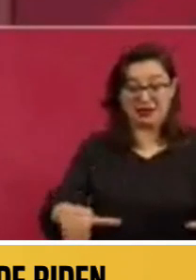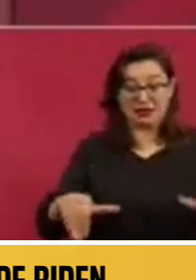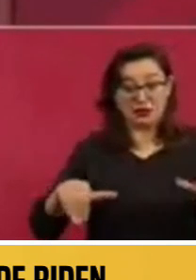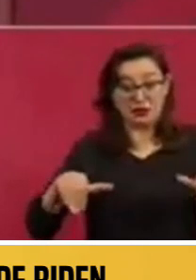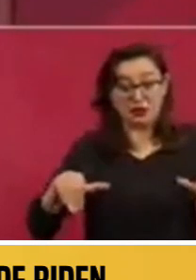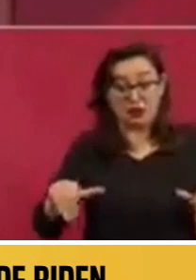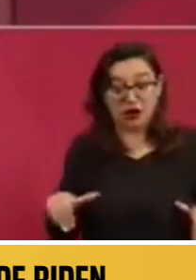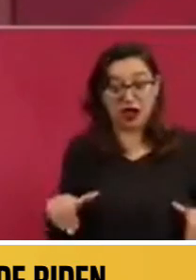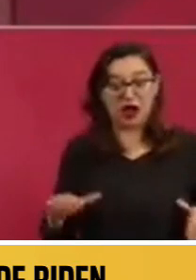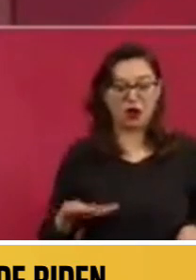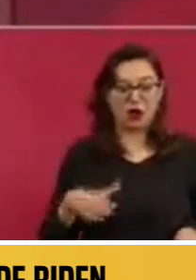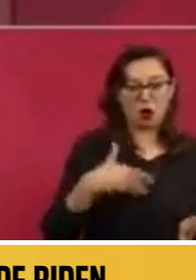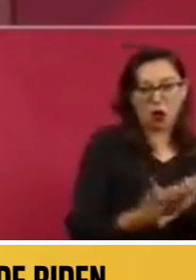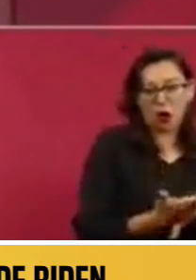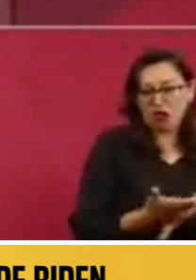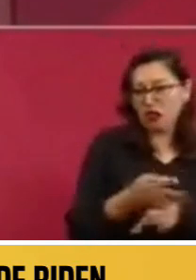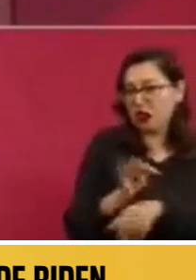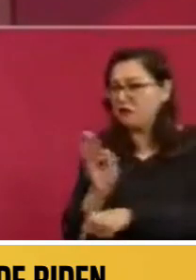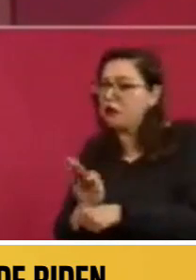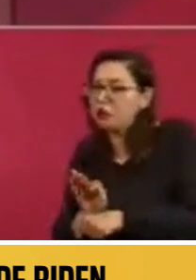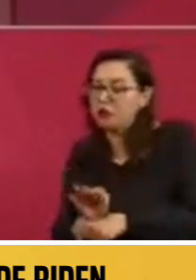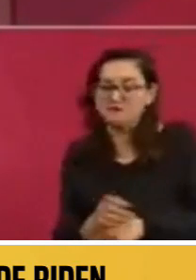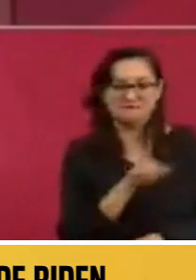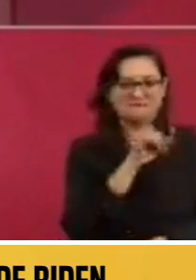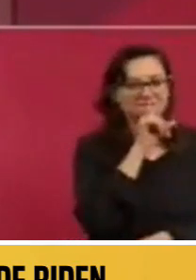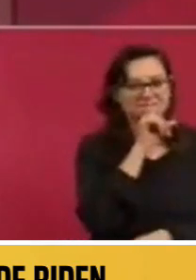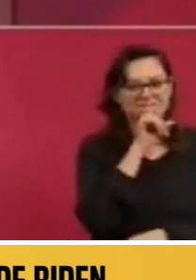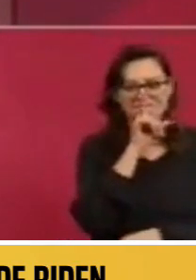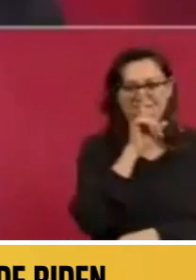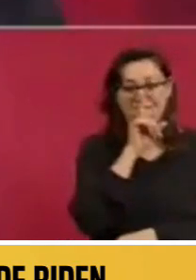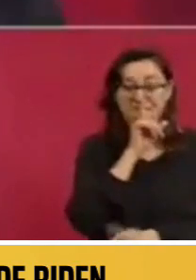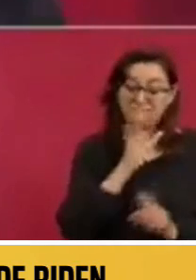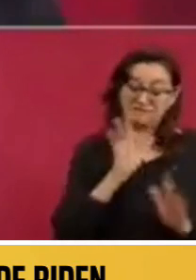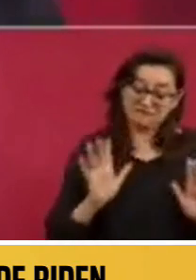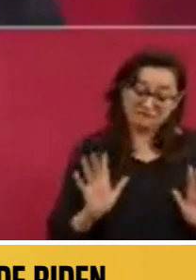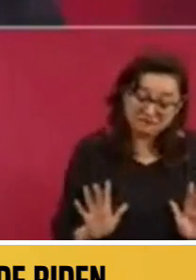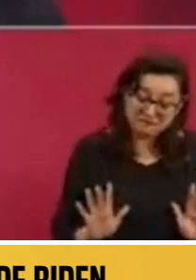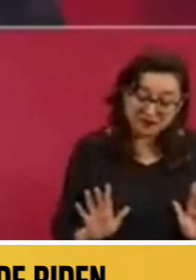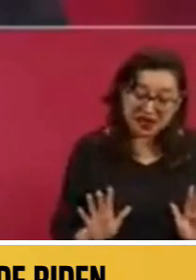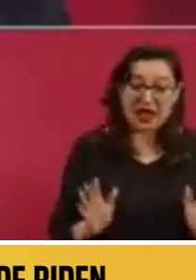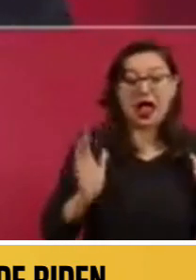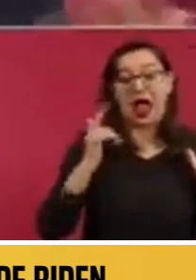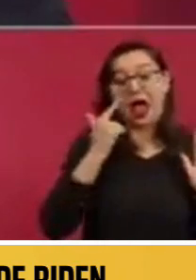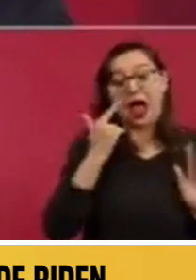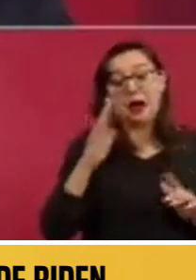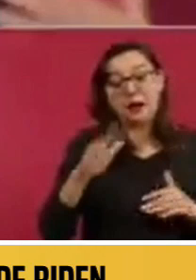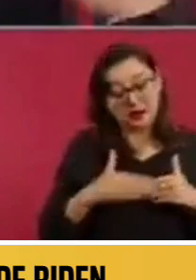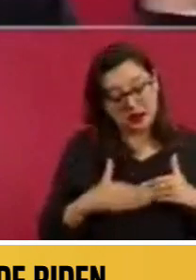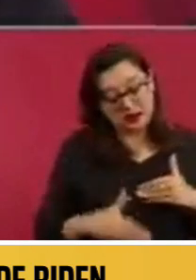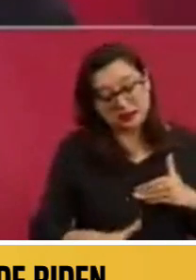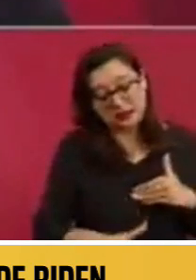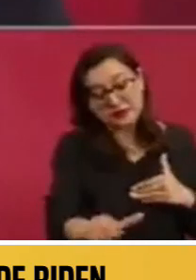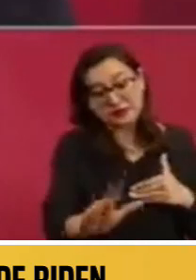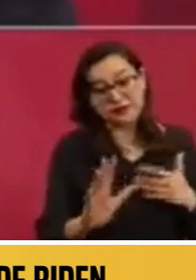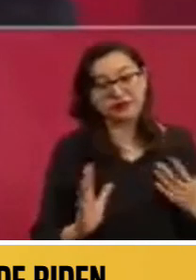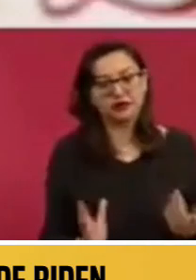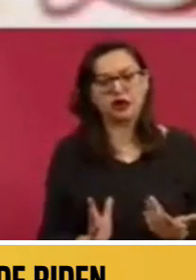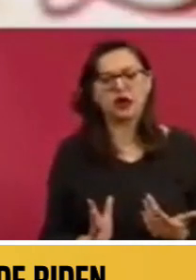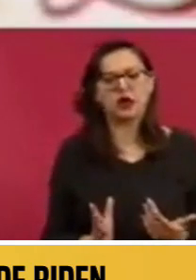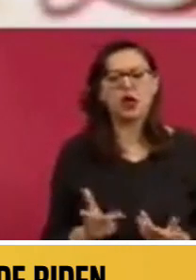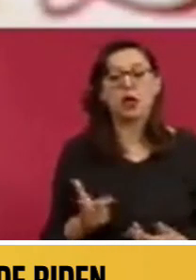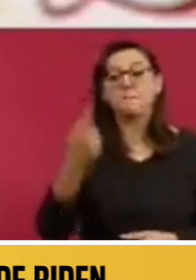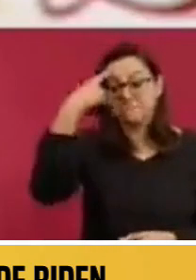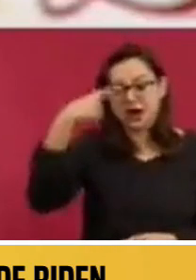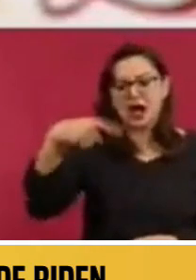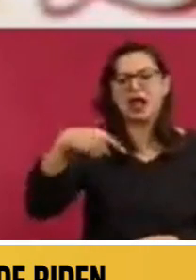Entonces, ojalá, y en estos días que faltan, se arregle. Yo soy partidario de que todos hablen,